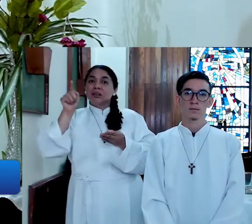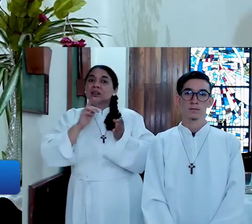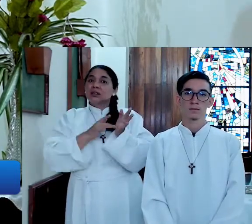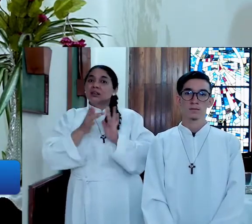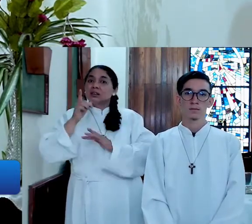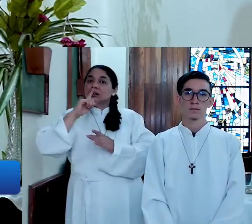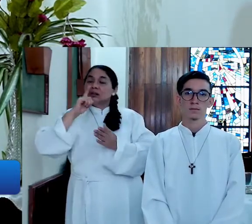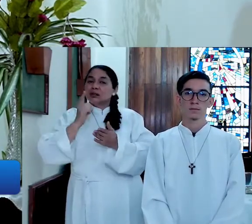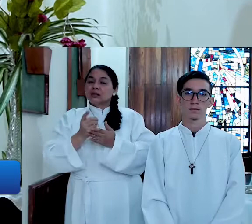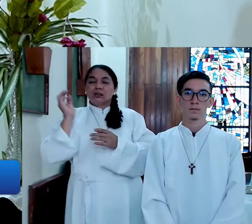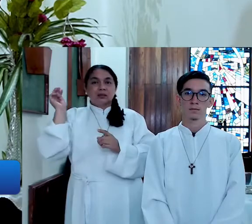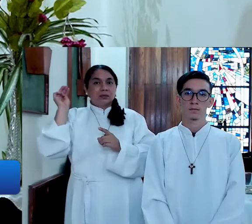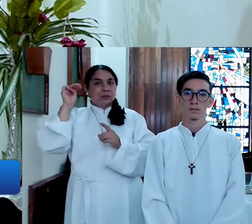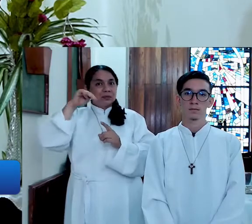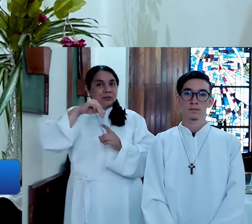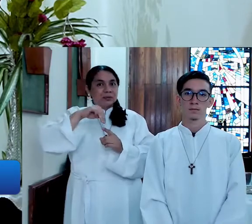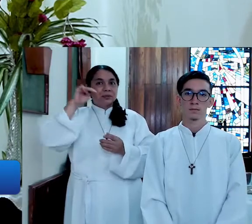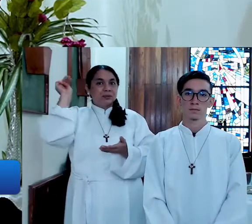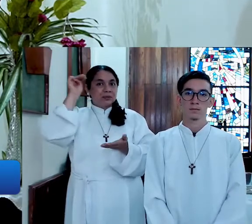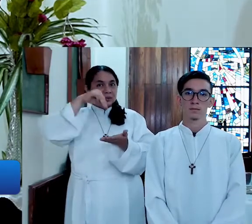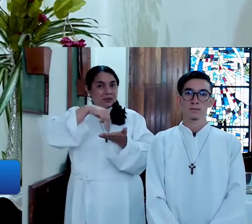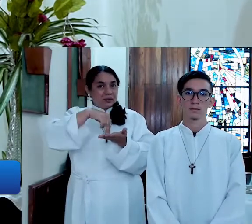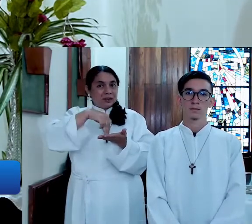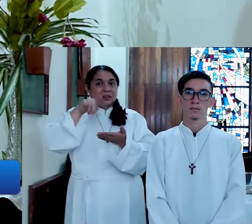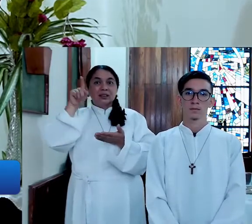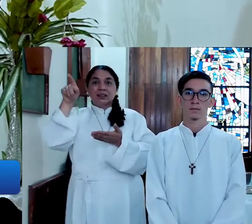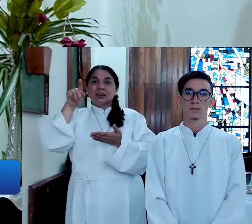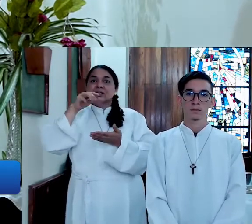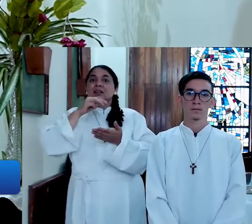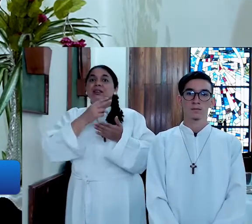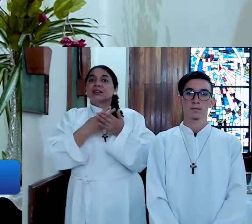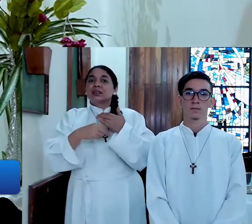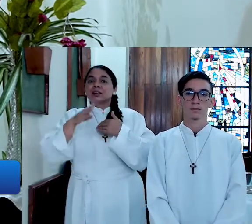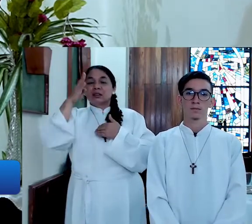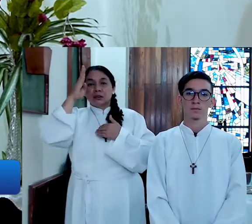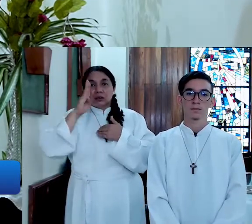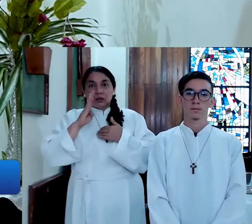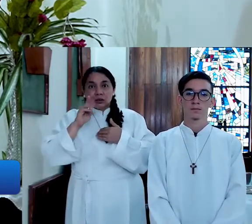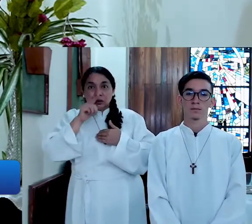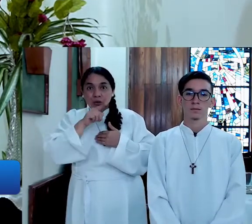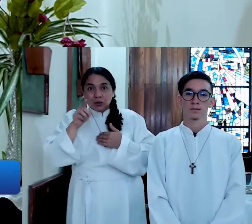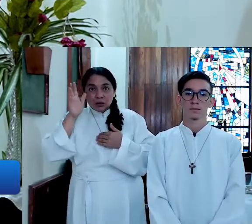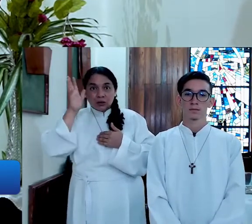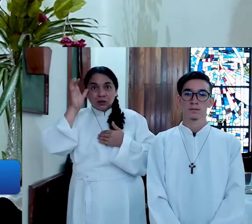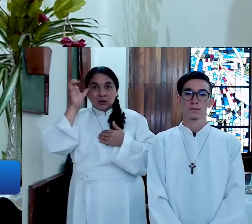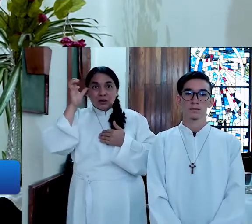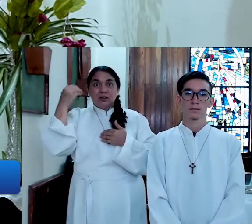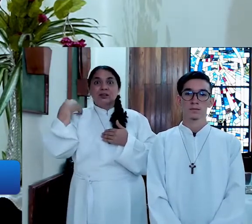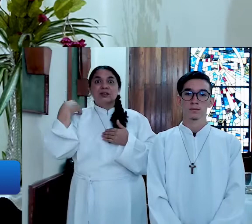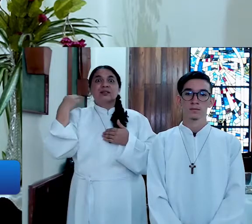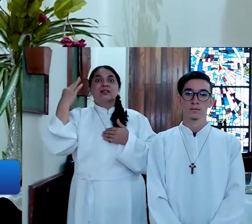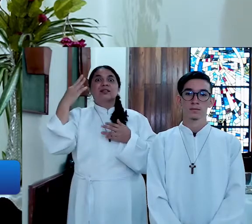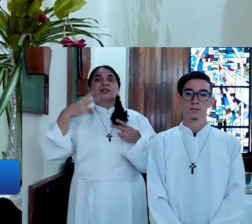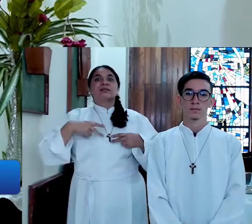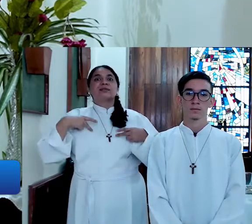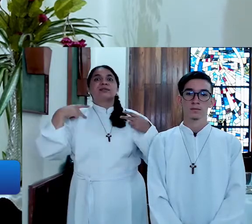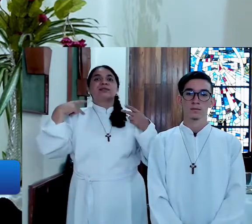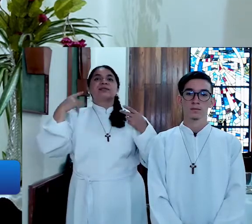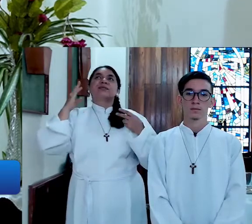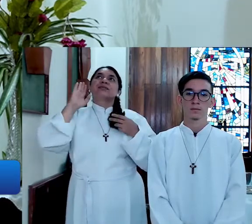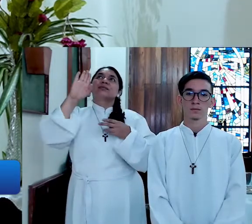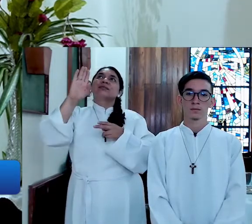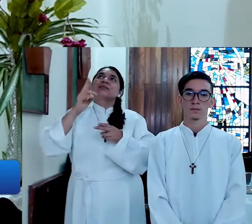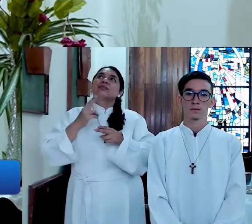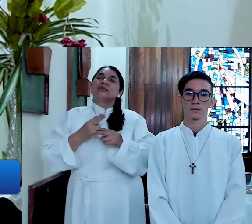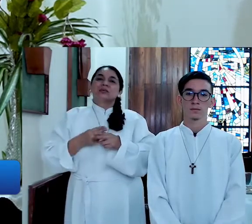el Mesías, el Hijo de Dios, y para que creyendo tengan vida en su nombre.